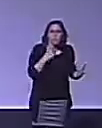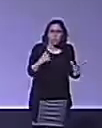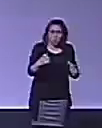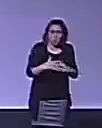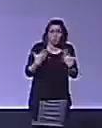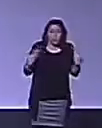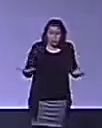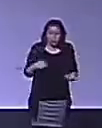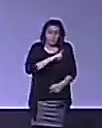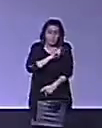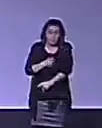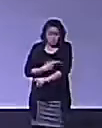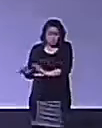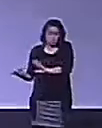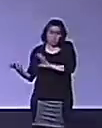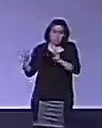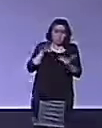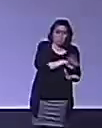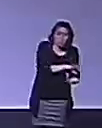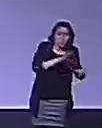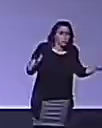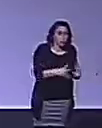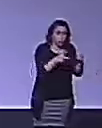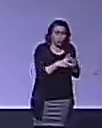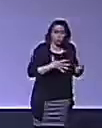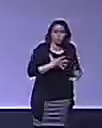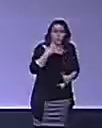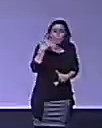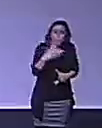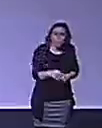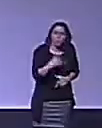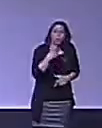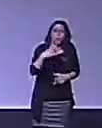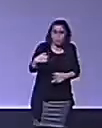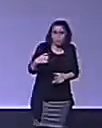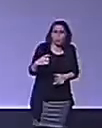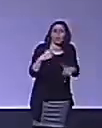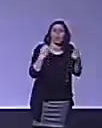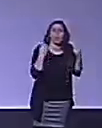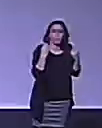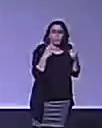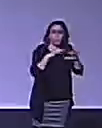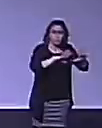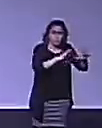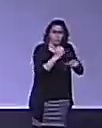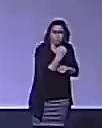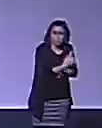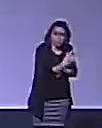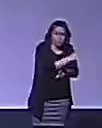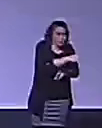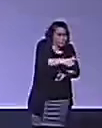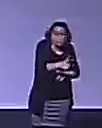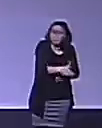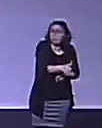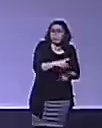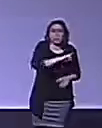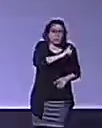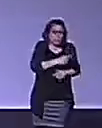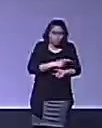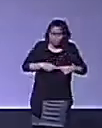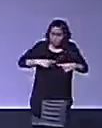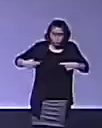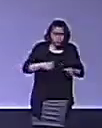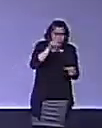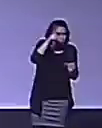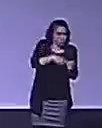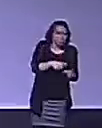transformación, pues queremos incorporar a 10.000 personas más a la práctica deportiva diaria. Guipúzcoa en estos momentos está a la